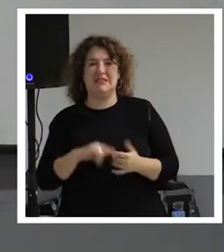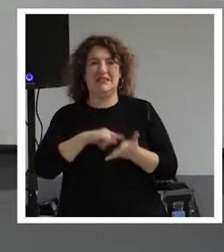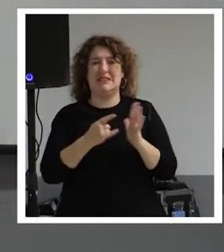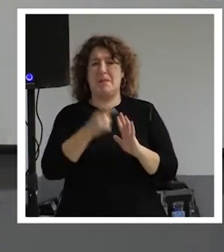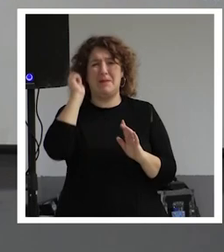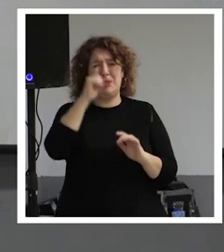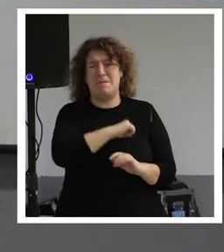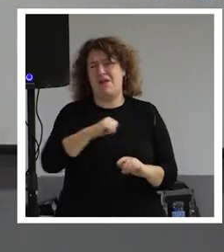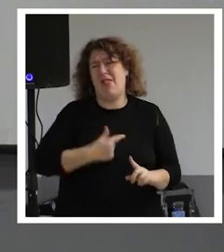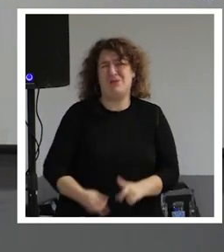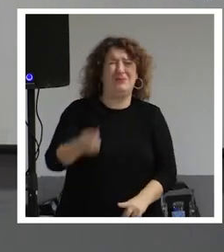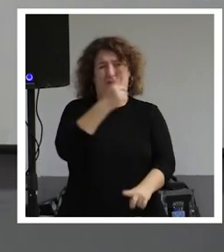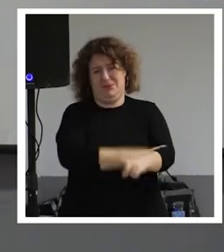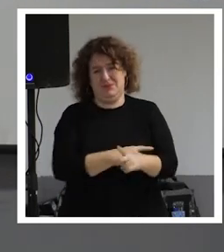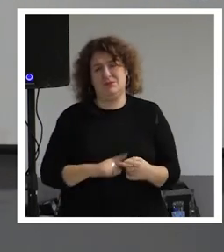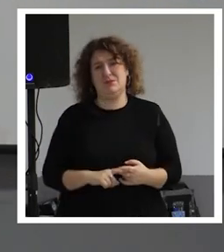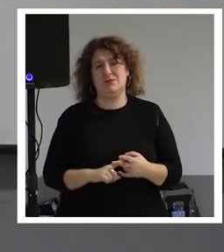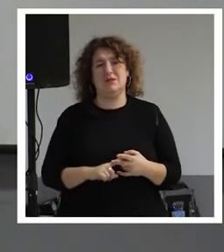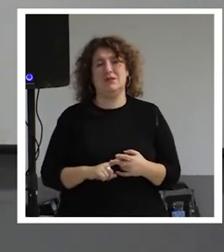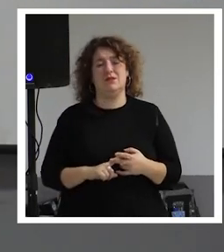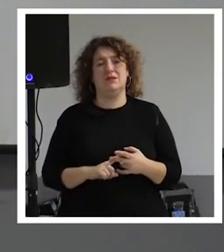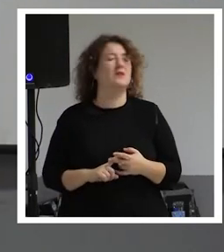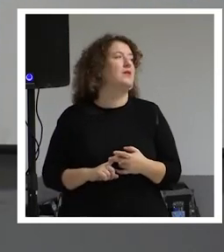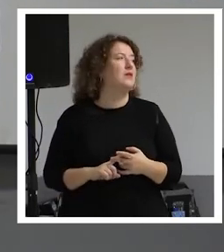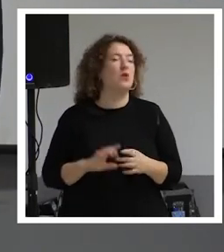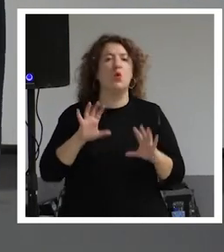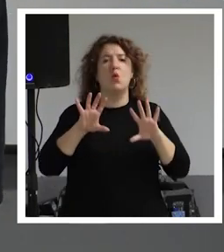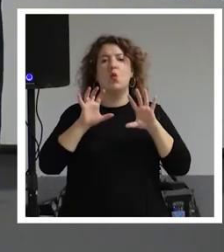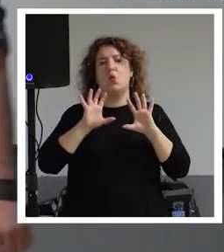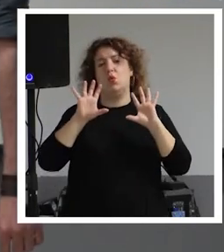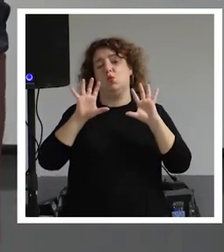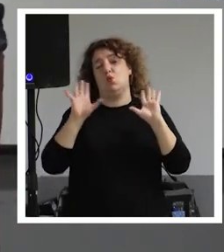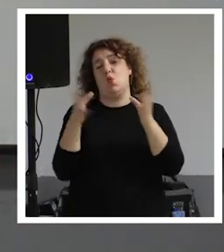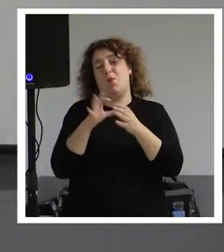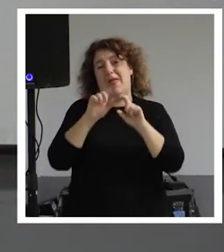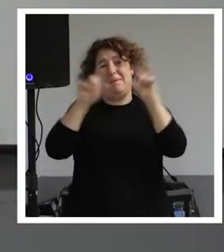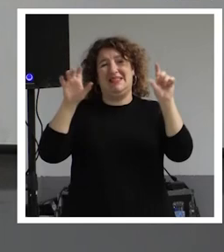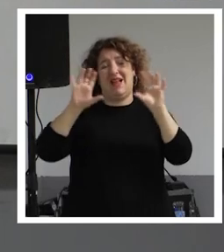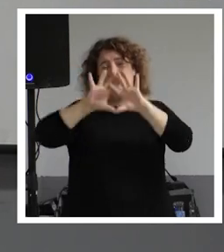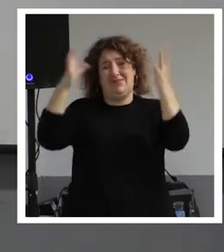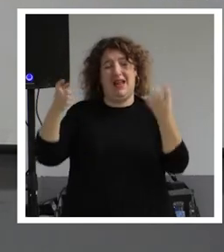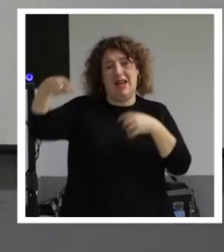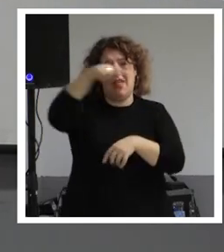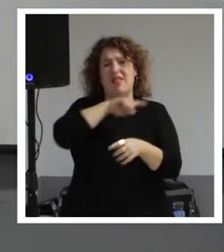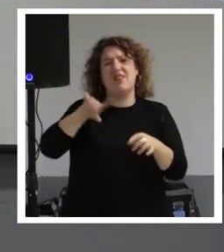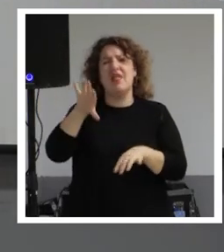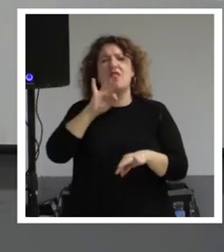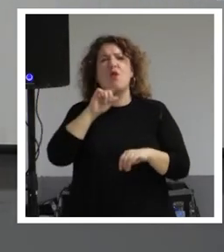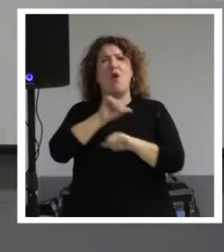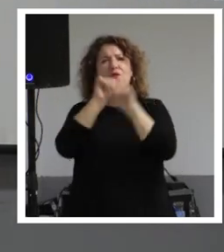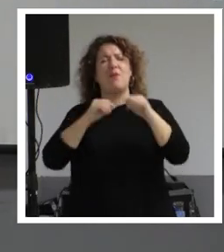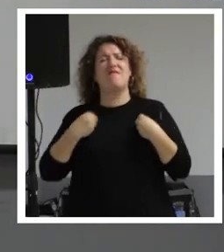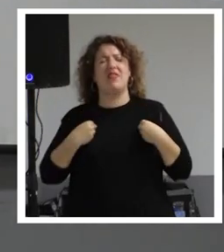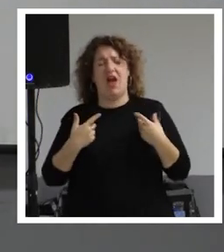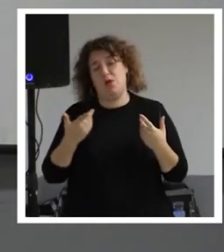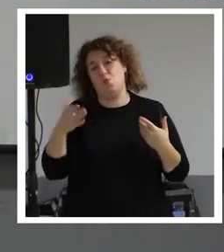años menos por nacer 30 kilómetros en el lugar incorrecto en donde sabemos que tenemos un sistema de pensiones